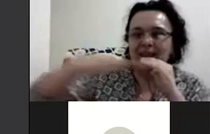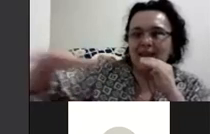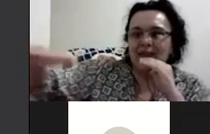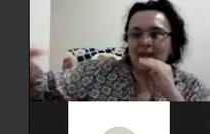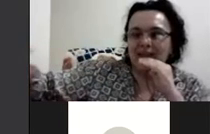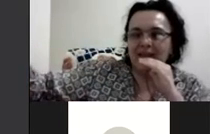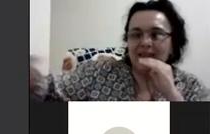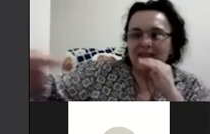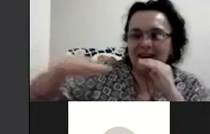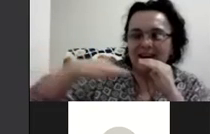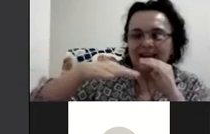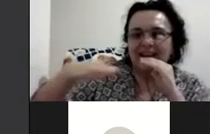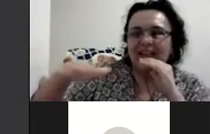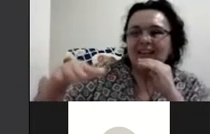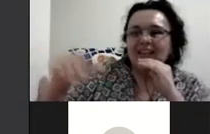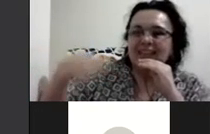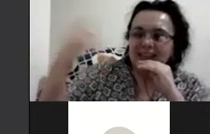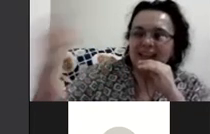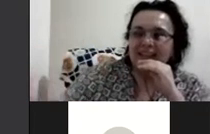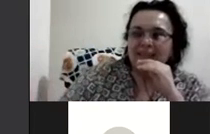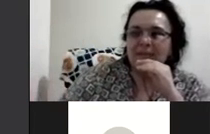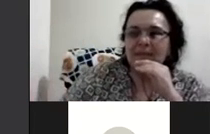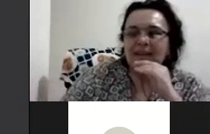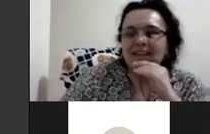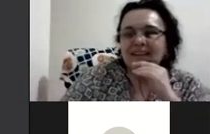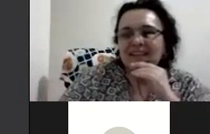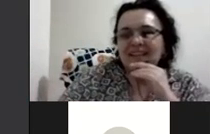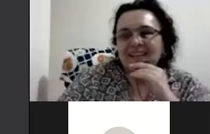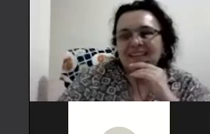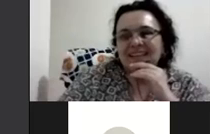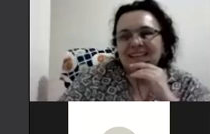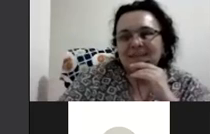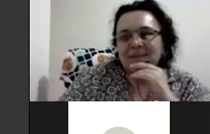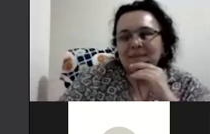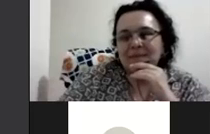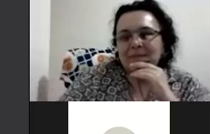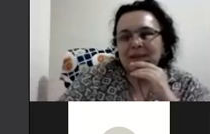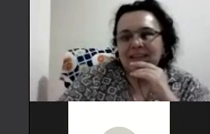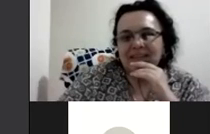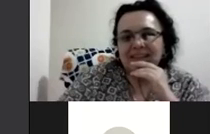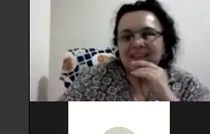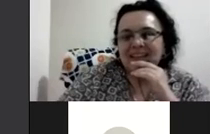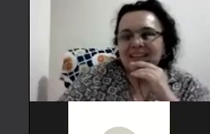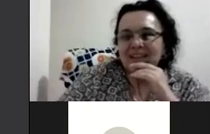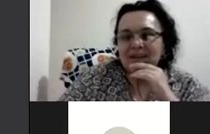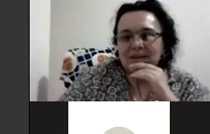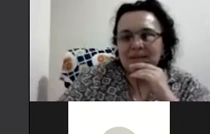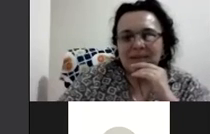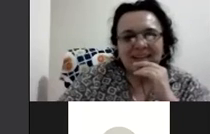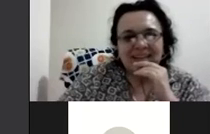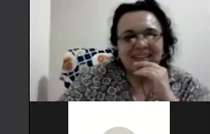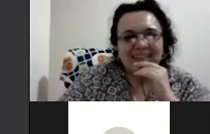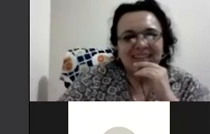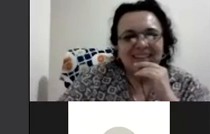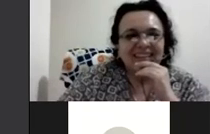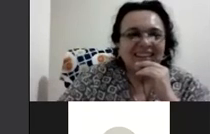en mi genealogía, a mi nivel, tiene la edad de mi mamá. Porque mi papá le llevaba 33 años a mi mamá.